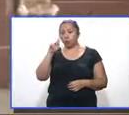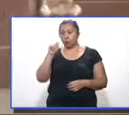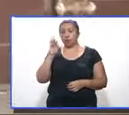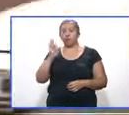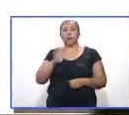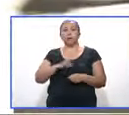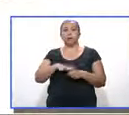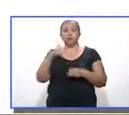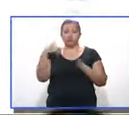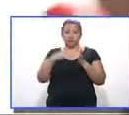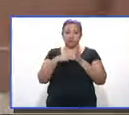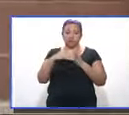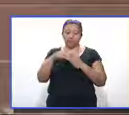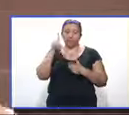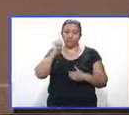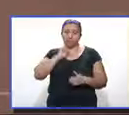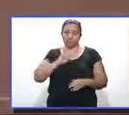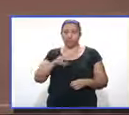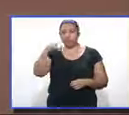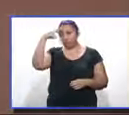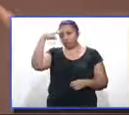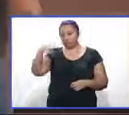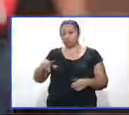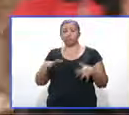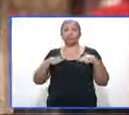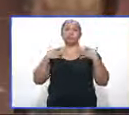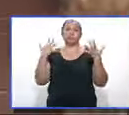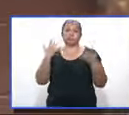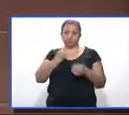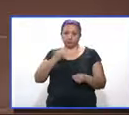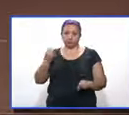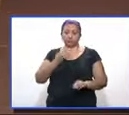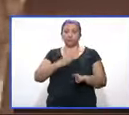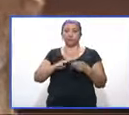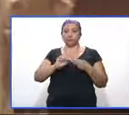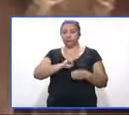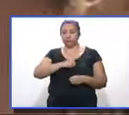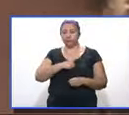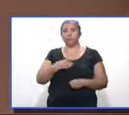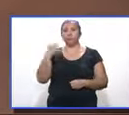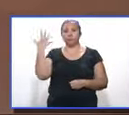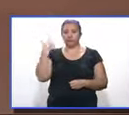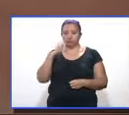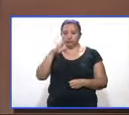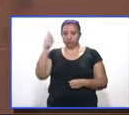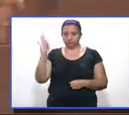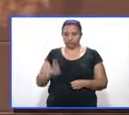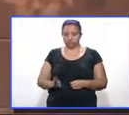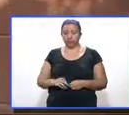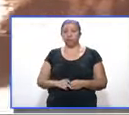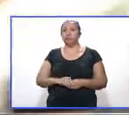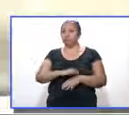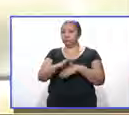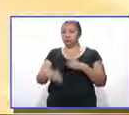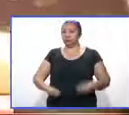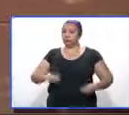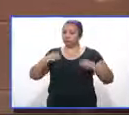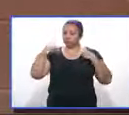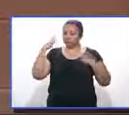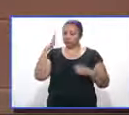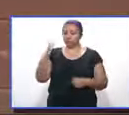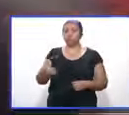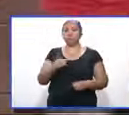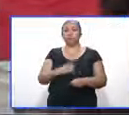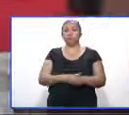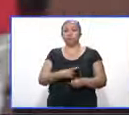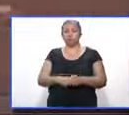afecta a más de 7 millones de mujeres mexicanas. Según la Organización Mundial de la Salud, el 10% de las mujeres del planeta vivirá con la